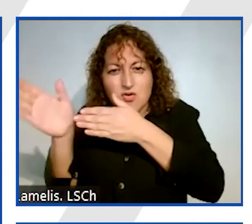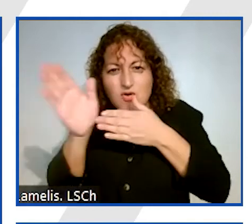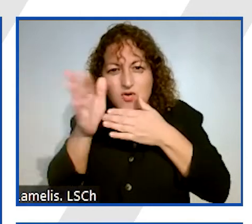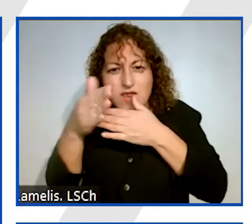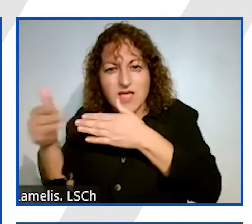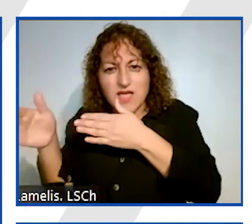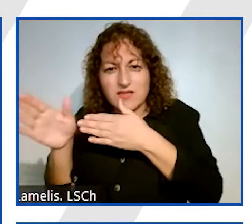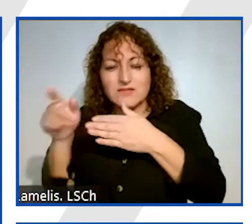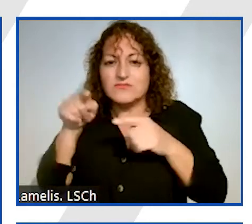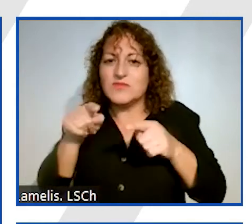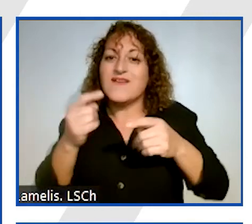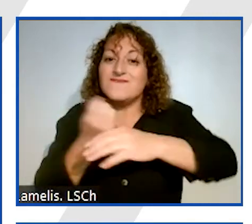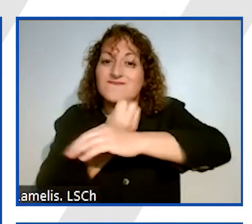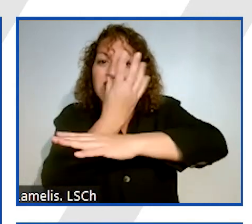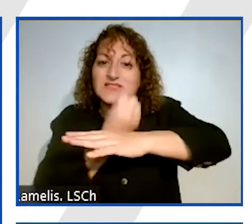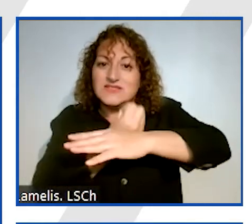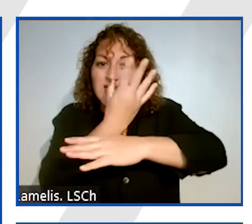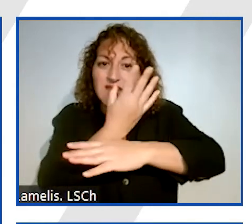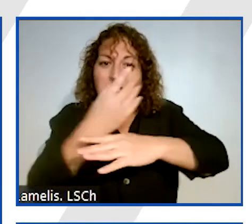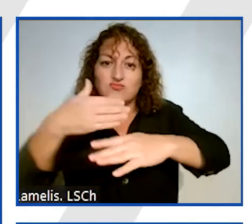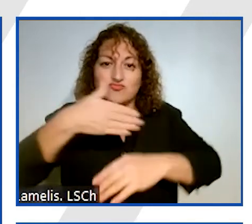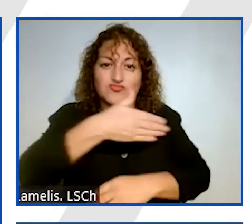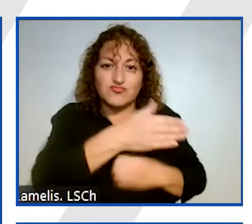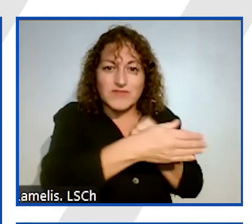ballena de mayor tamaño, y arriba tenemos un pez mayor.